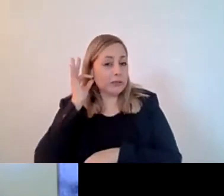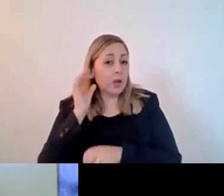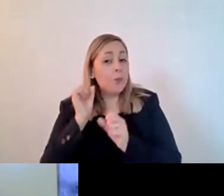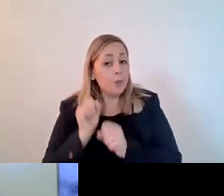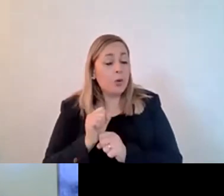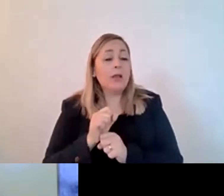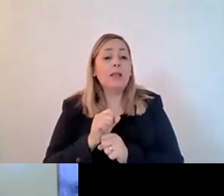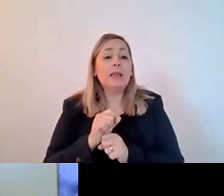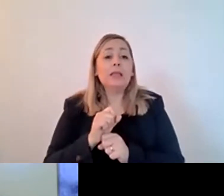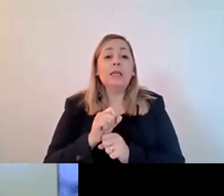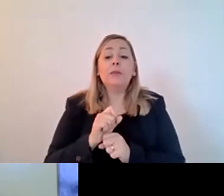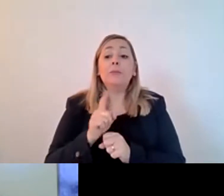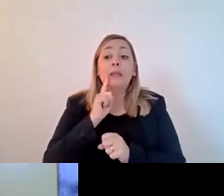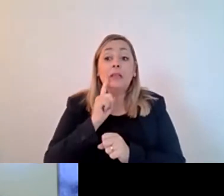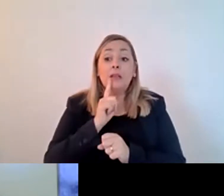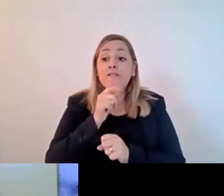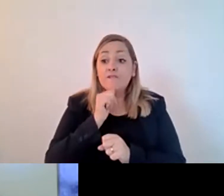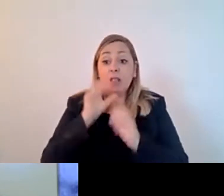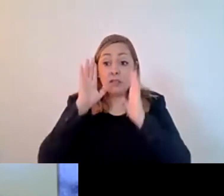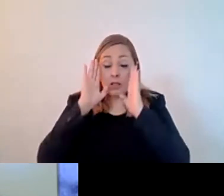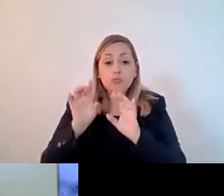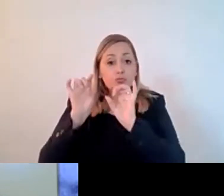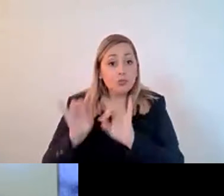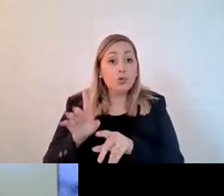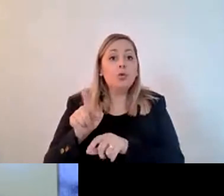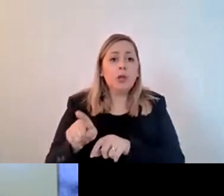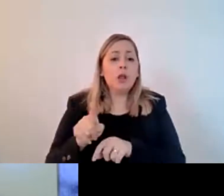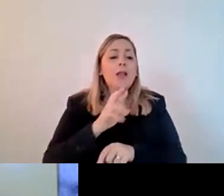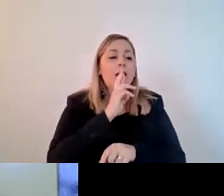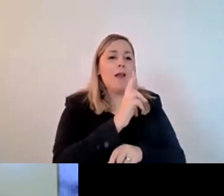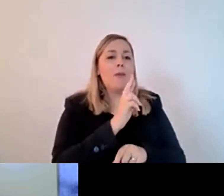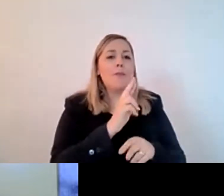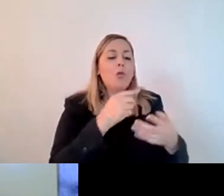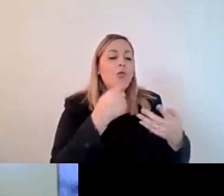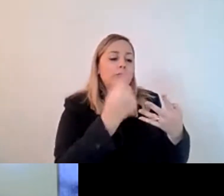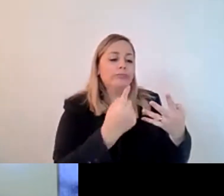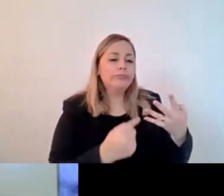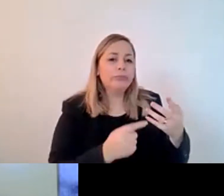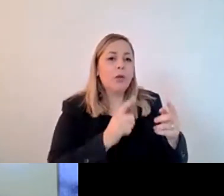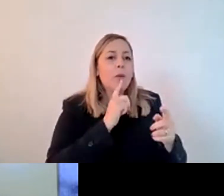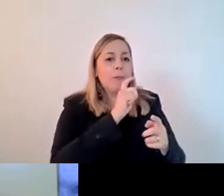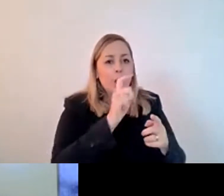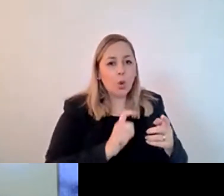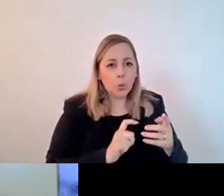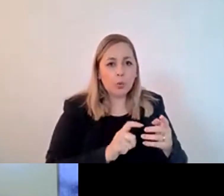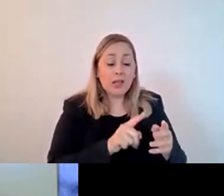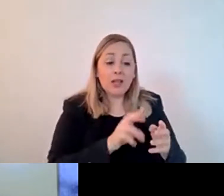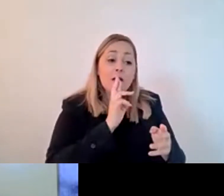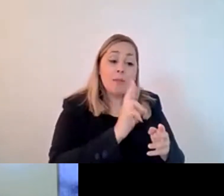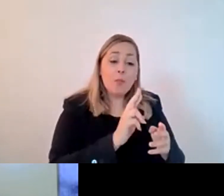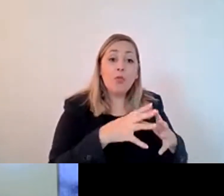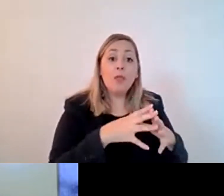tener déficit atencional, que conteste este tipo de preguntas. Si contesta tantas